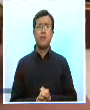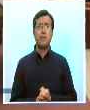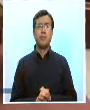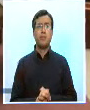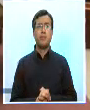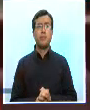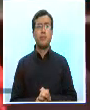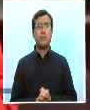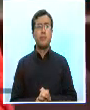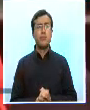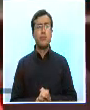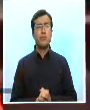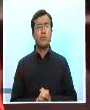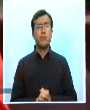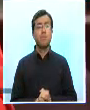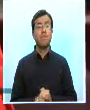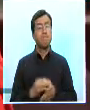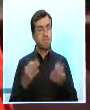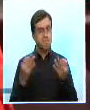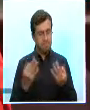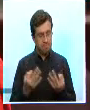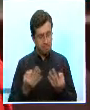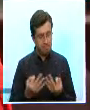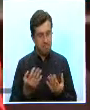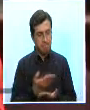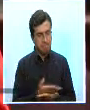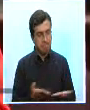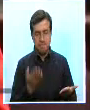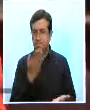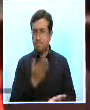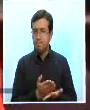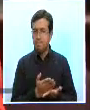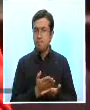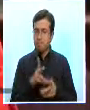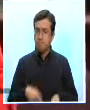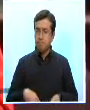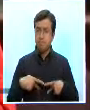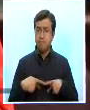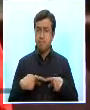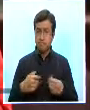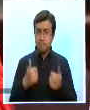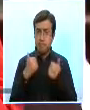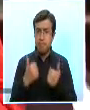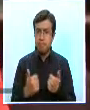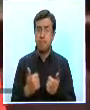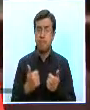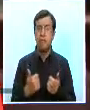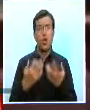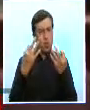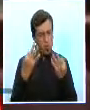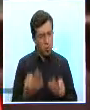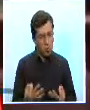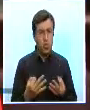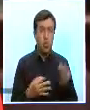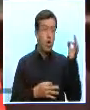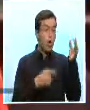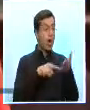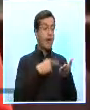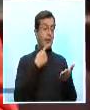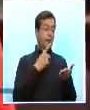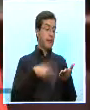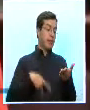que va a suceder seguro y realmente ese concepto de buen vivir pasa a ser algo efectivo no solamente en el